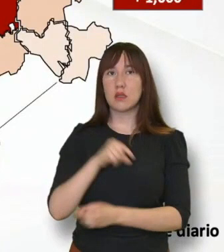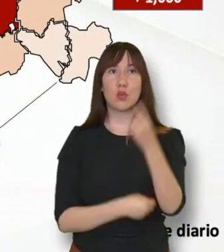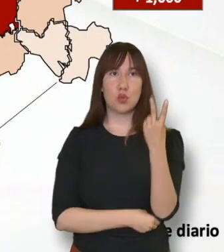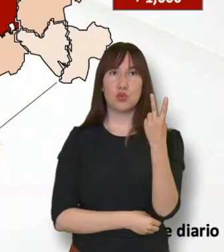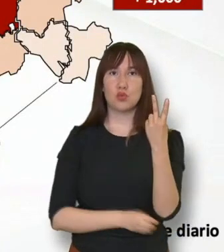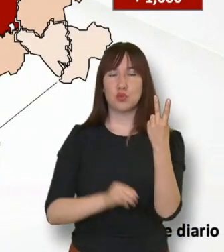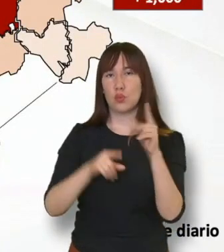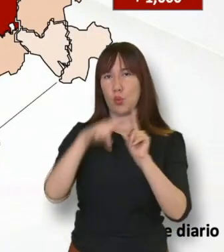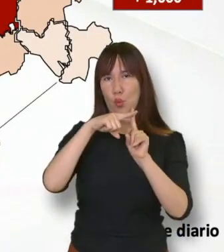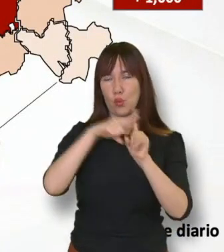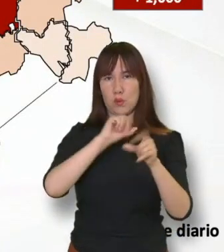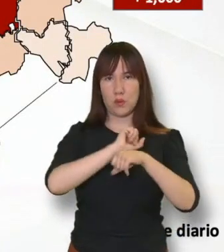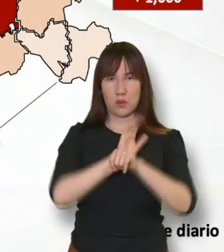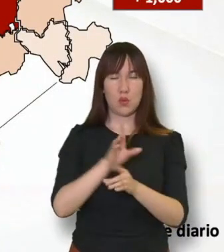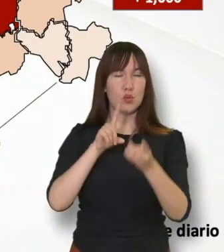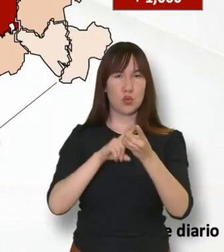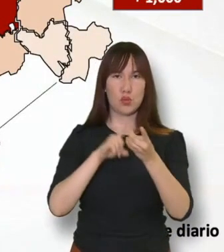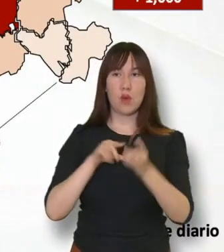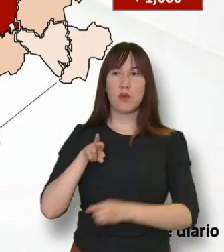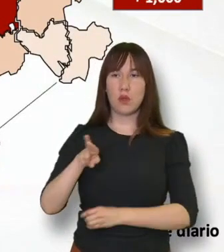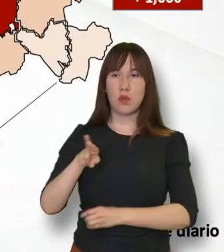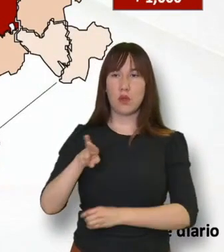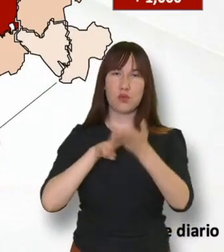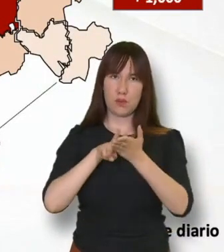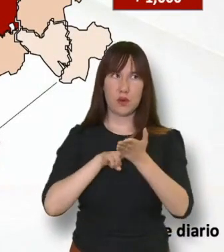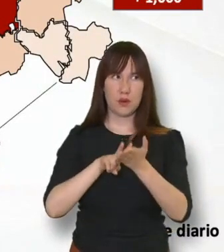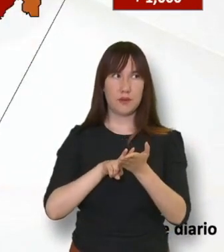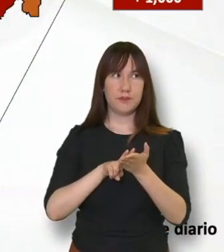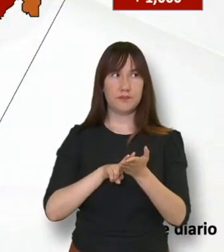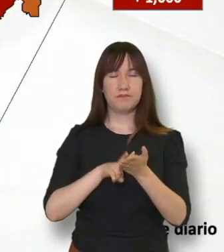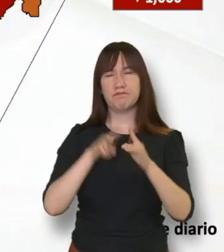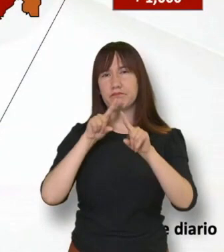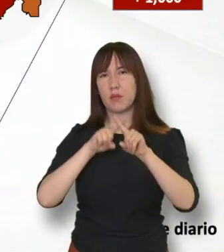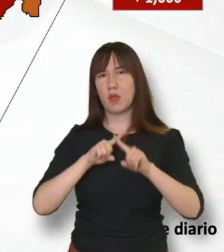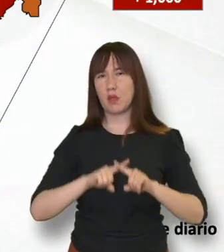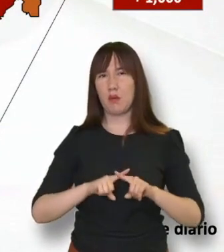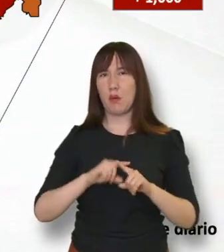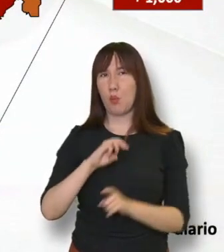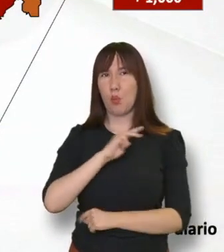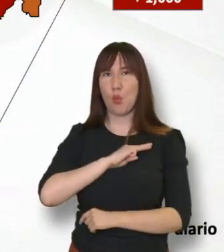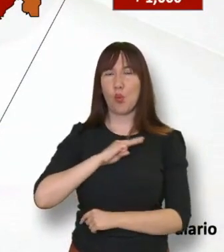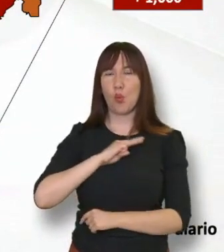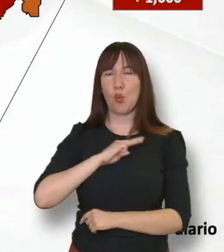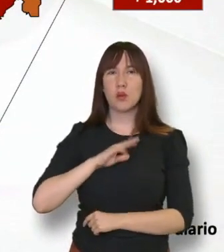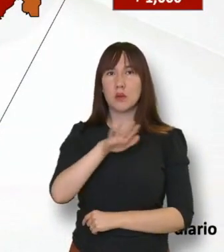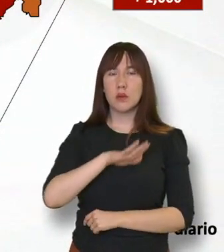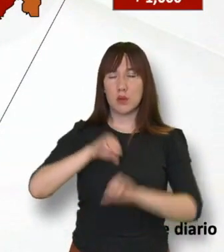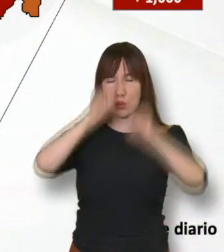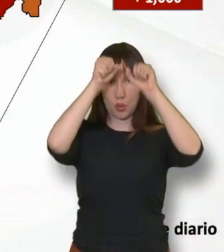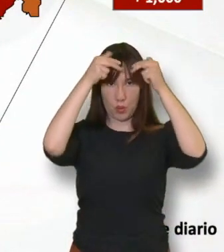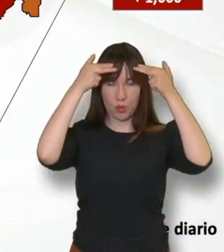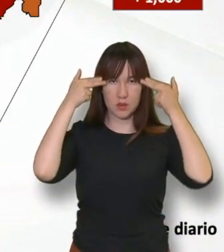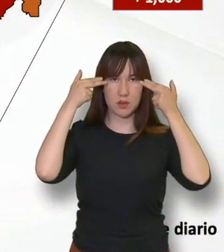municipio de rioverde son que se están presentando el día de hoy y vaya en el resto de las regiones lo que es particularmente la zona de la huasteca